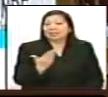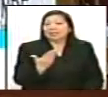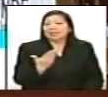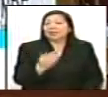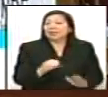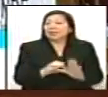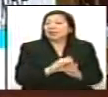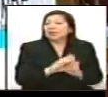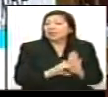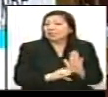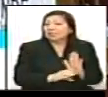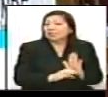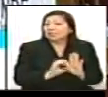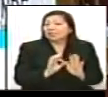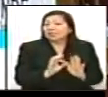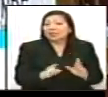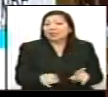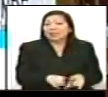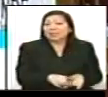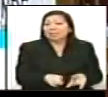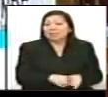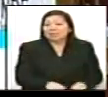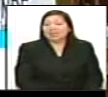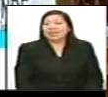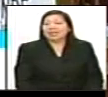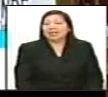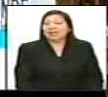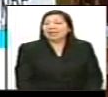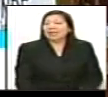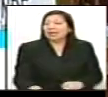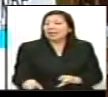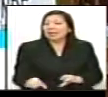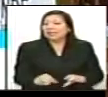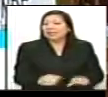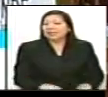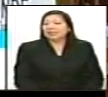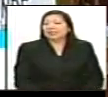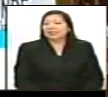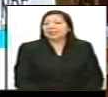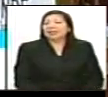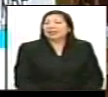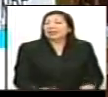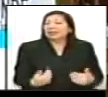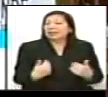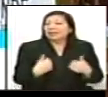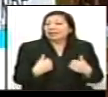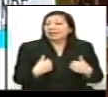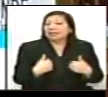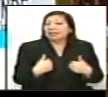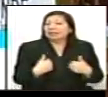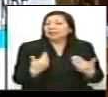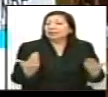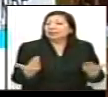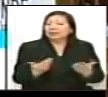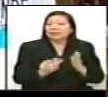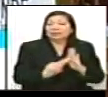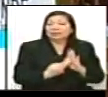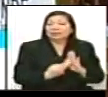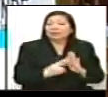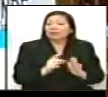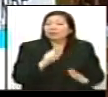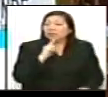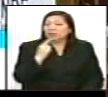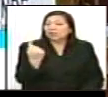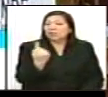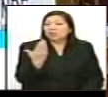la Constitución, sino también una legitimidad de ejercicio, el mantener el sentido de representación no